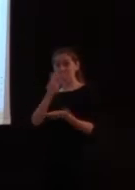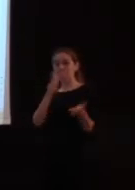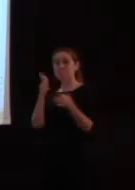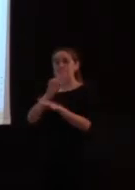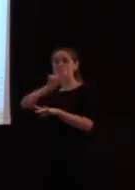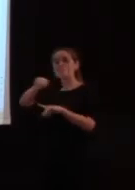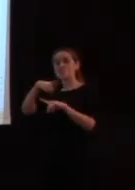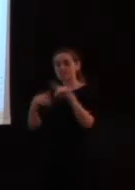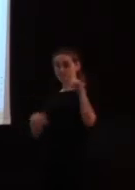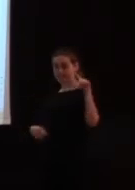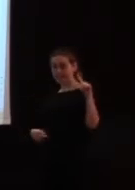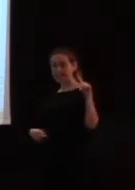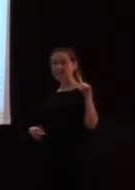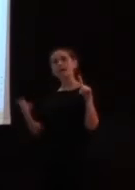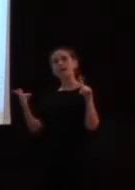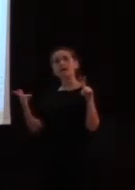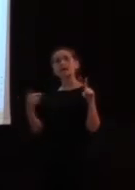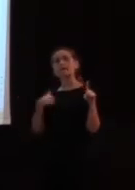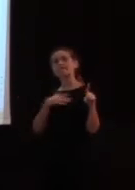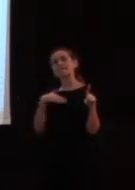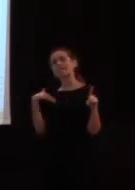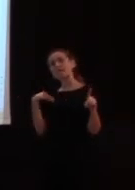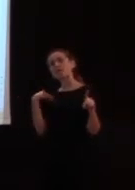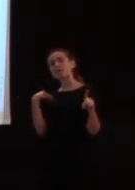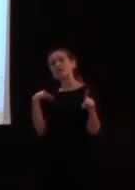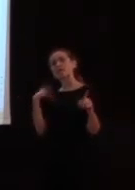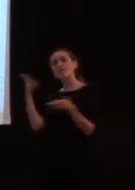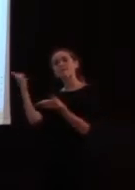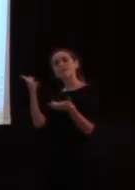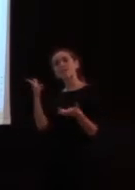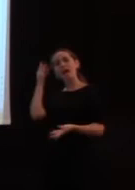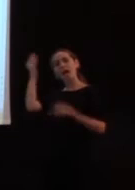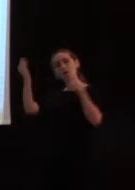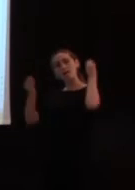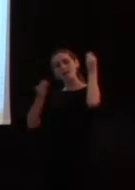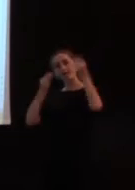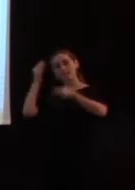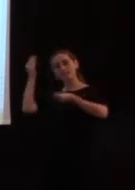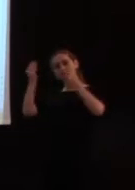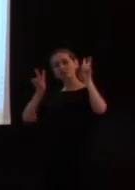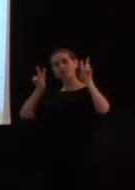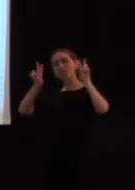media, es una reflexión sobre el discurso.